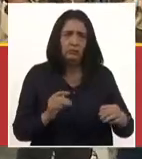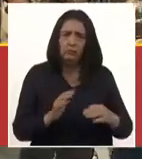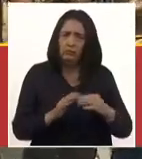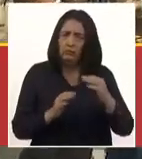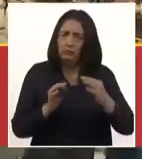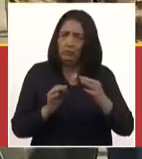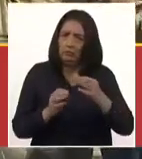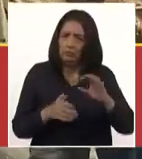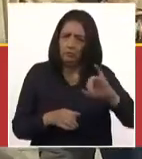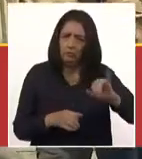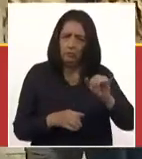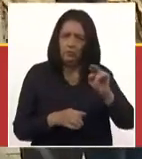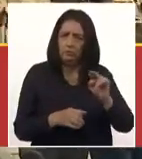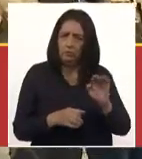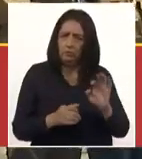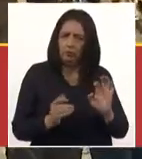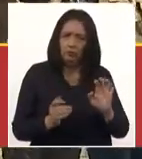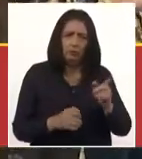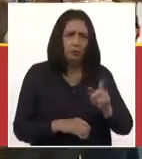Honor, del Jurado Nacional de